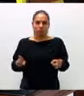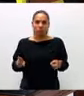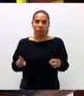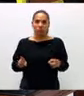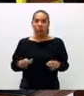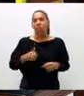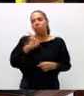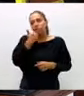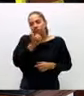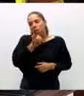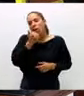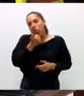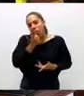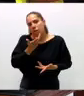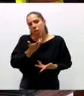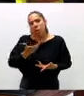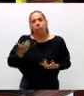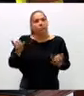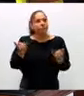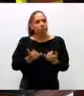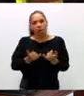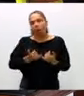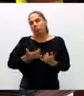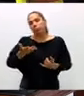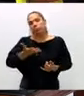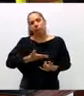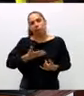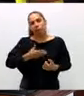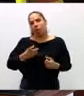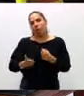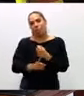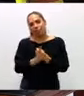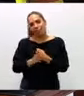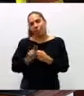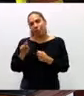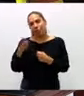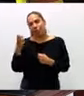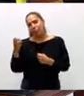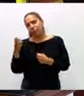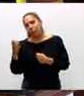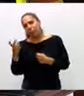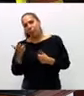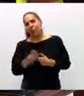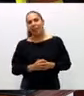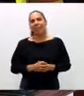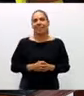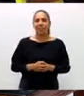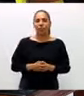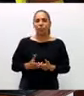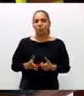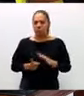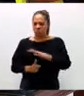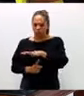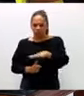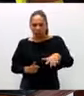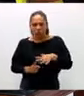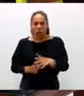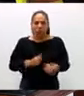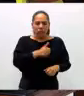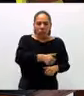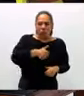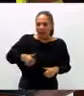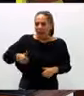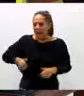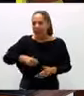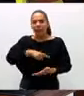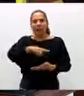como una estrategia, pues yo sugiero que podamos identificar en cada contexto escolar estos